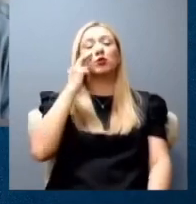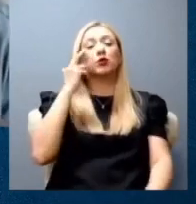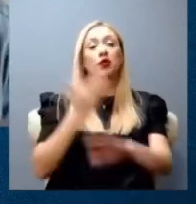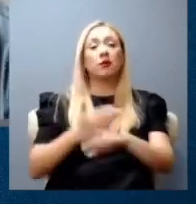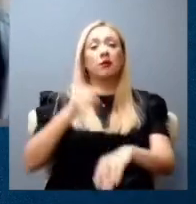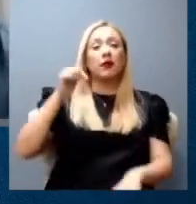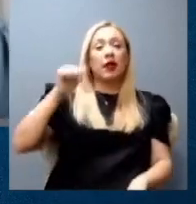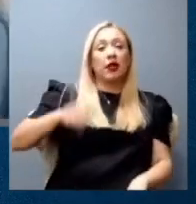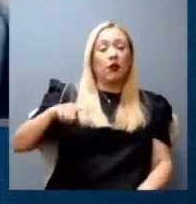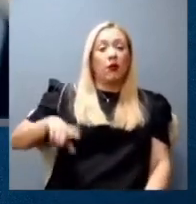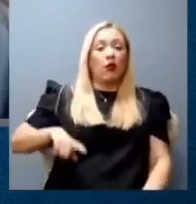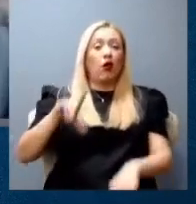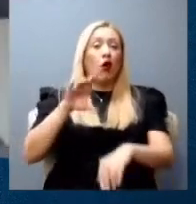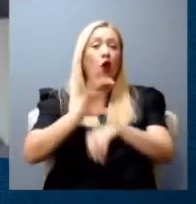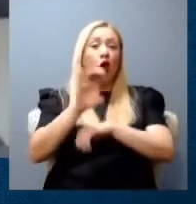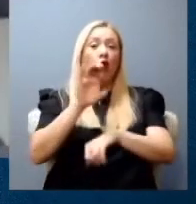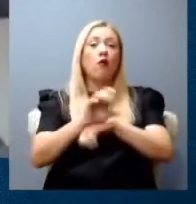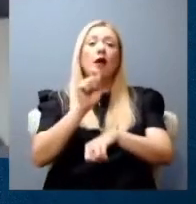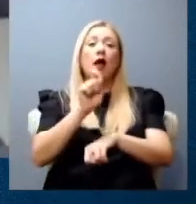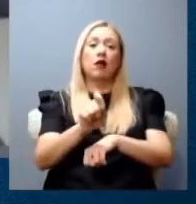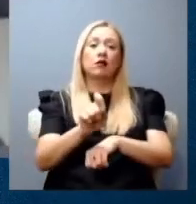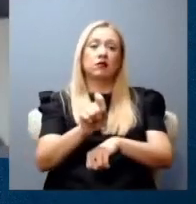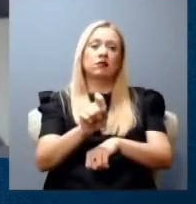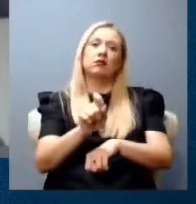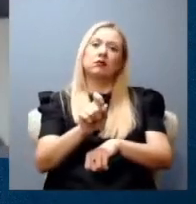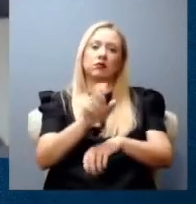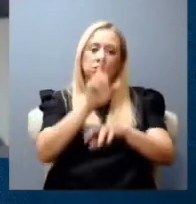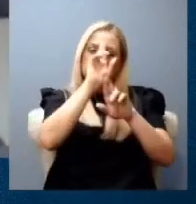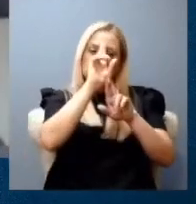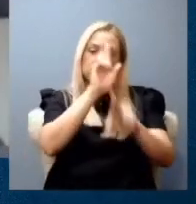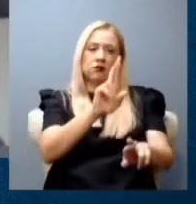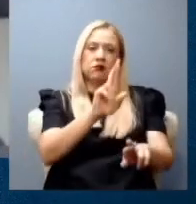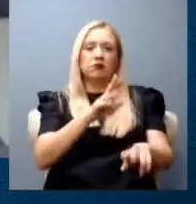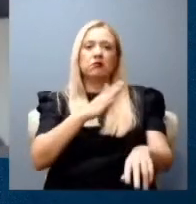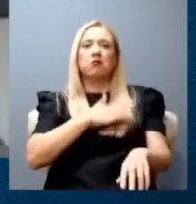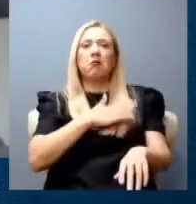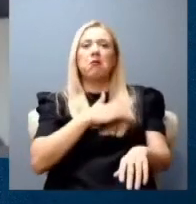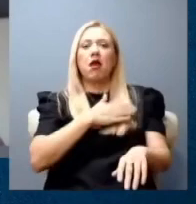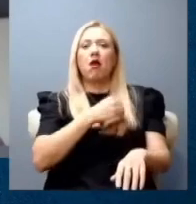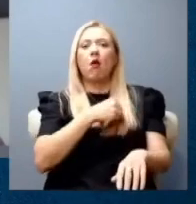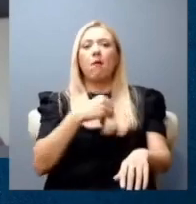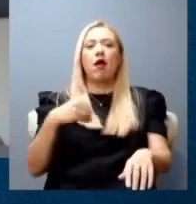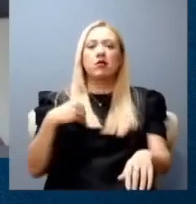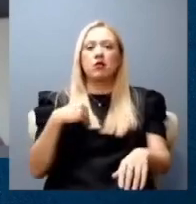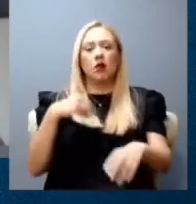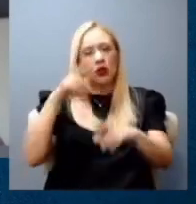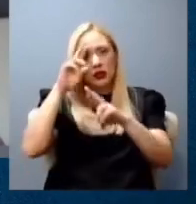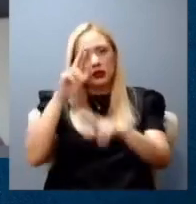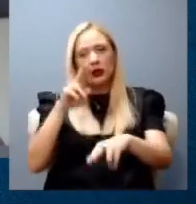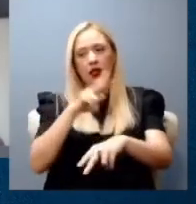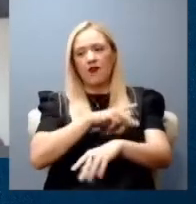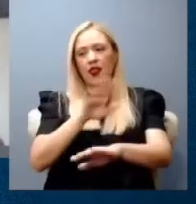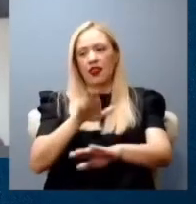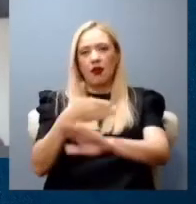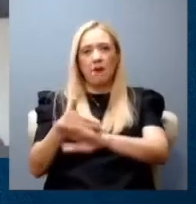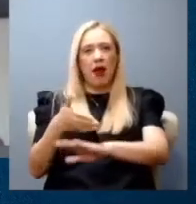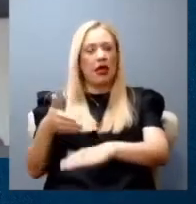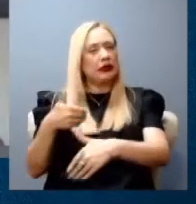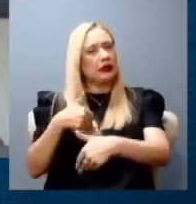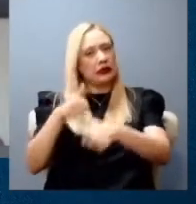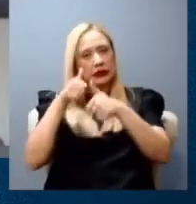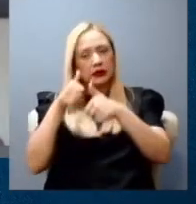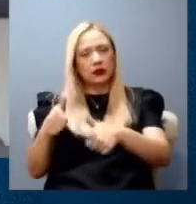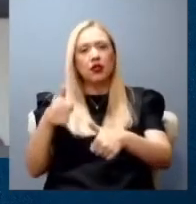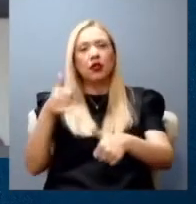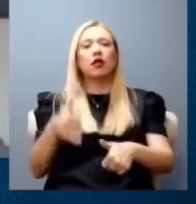Estado colombiano honrar sus obligaciones con la comunidad internacional, con las víctimas, y al mismo tiempo era una decisión de las